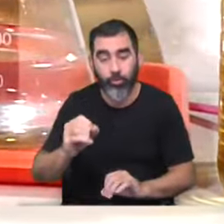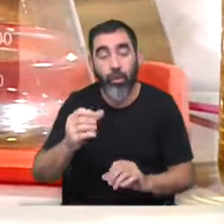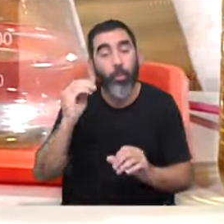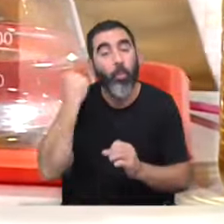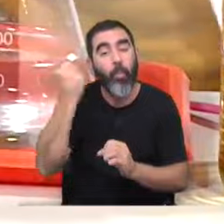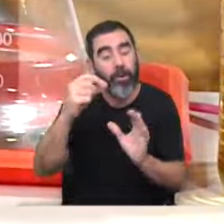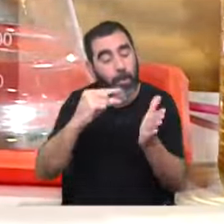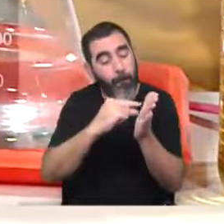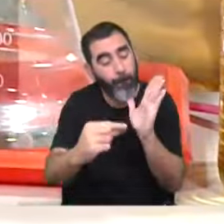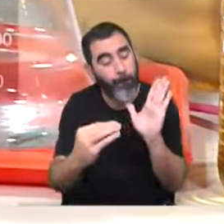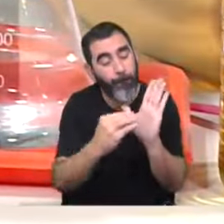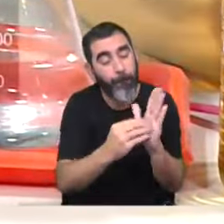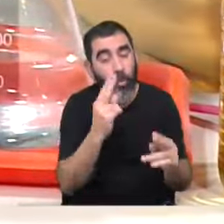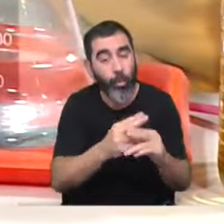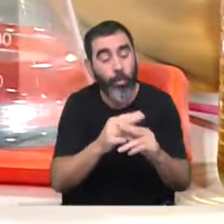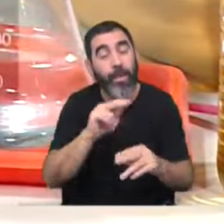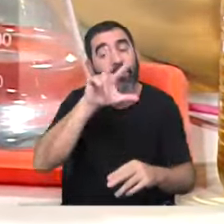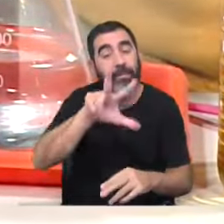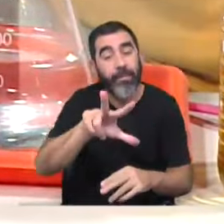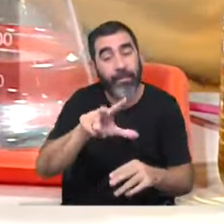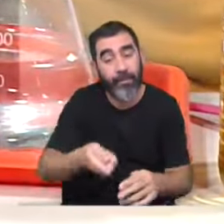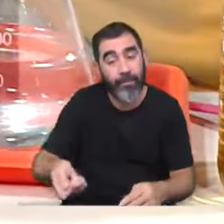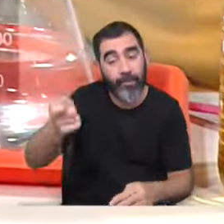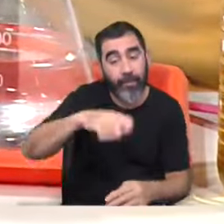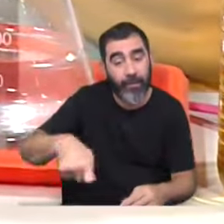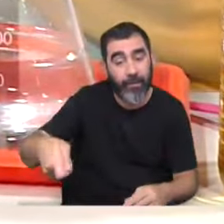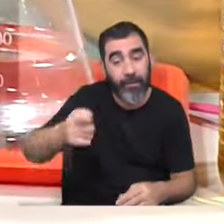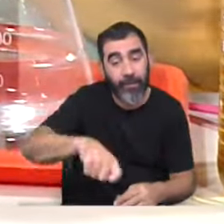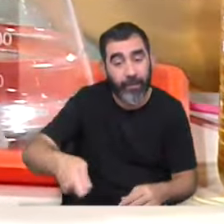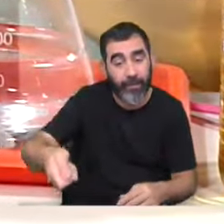rotular. Ya. 3 cucharadas de, vamos,